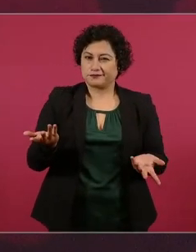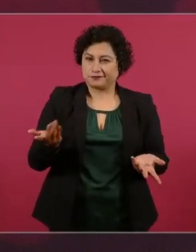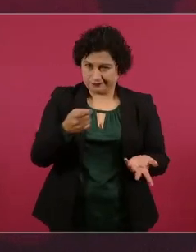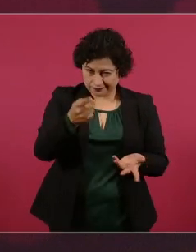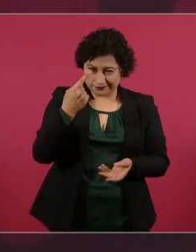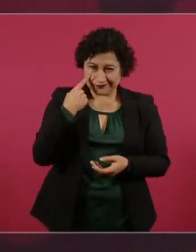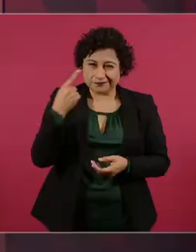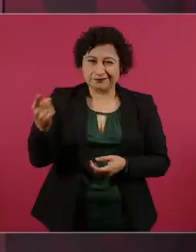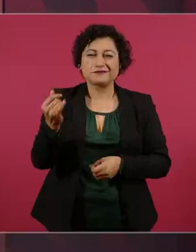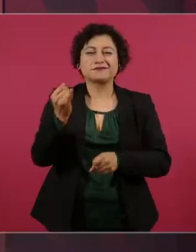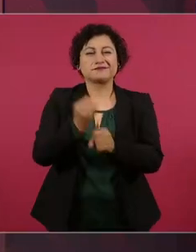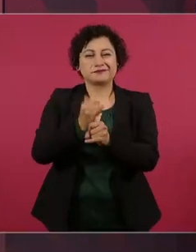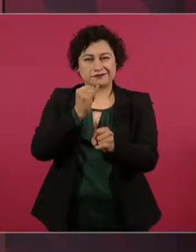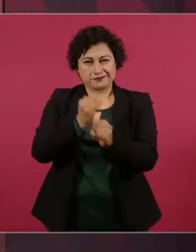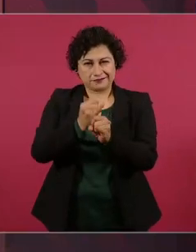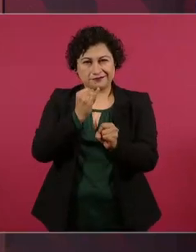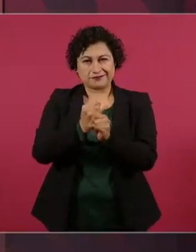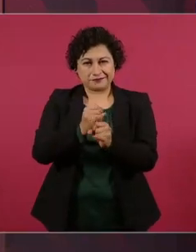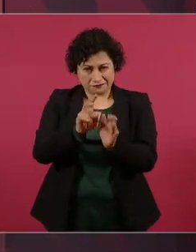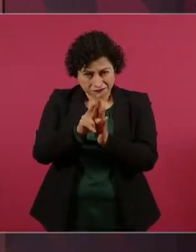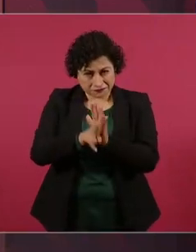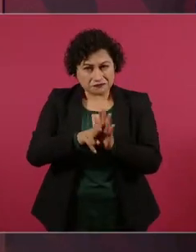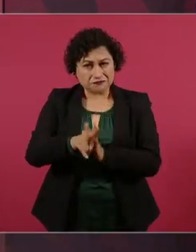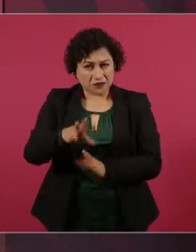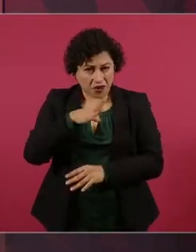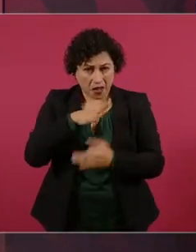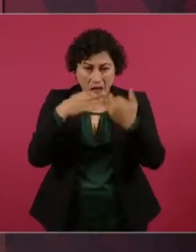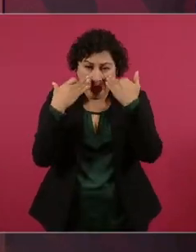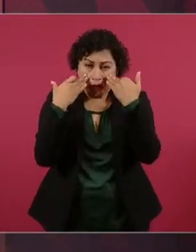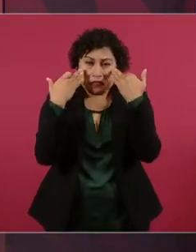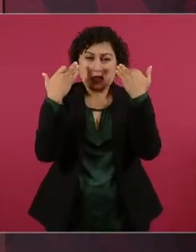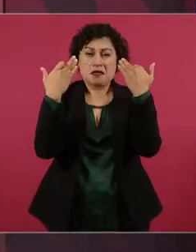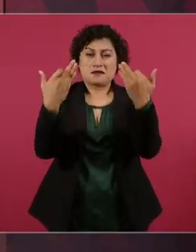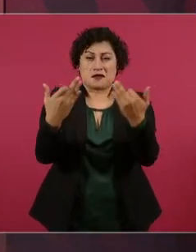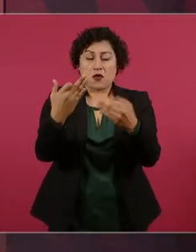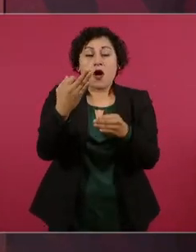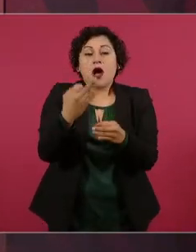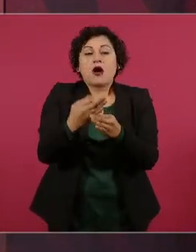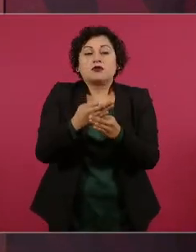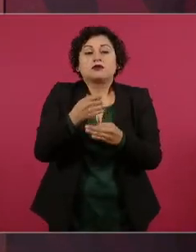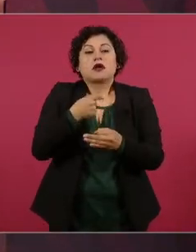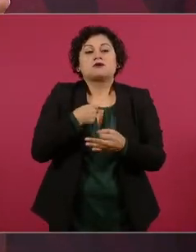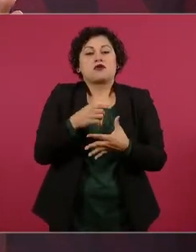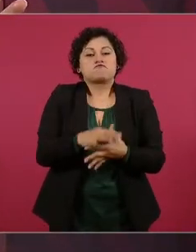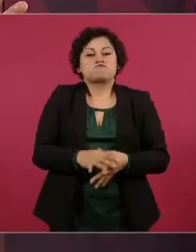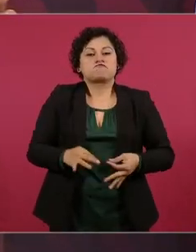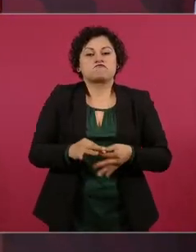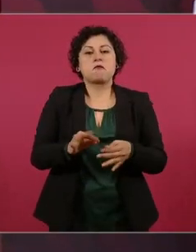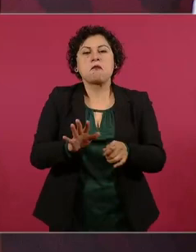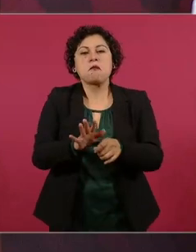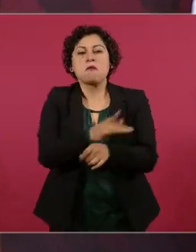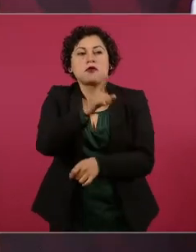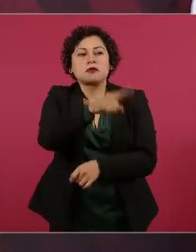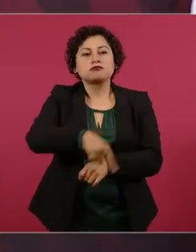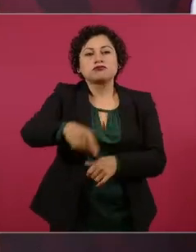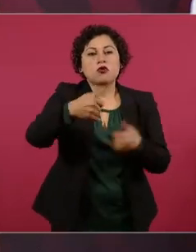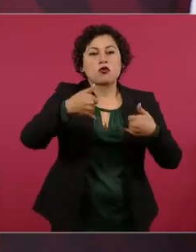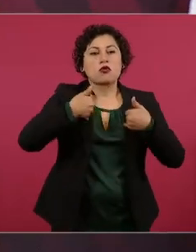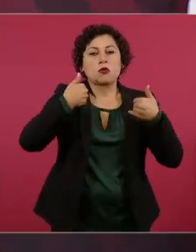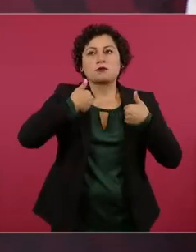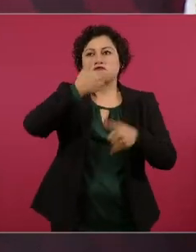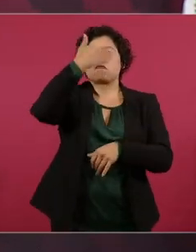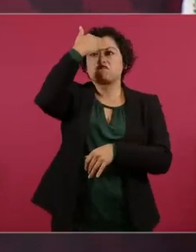O sea, eso era lo que había. Todo esto para los jóvenes, pues. De repente ve un